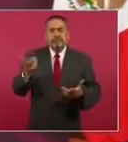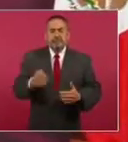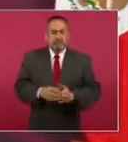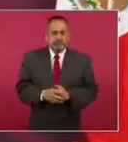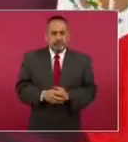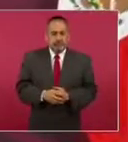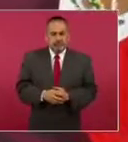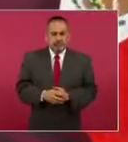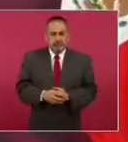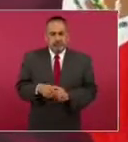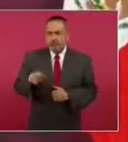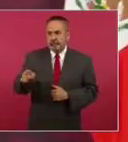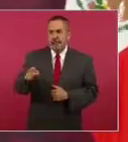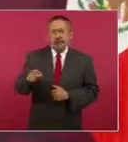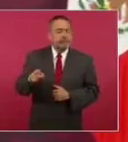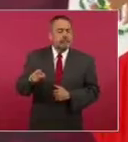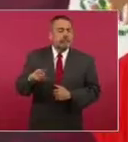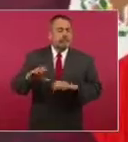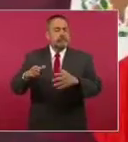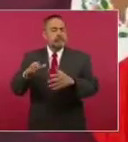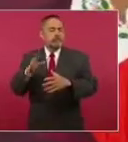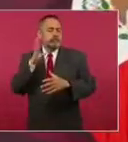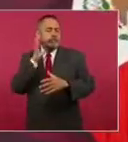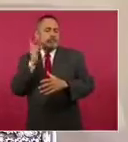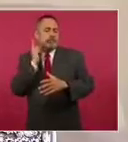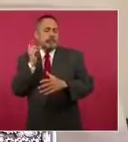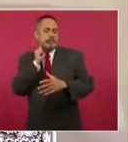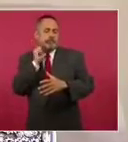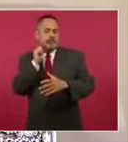y el Congreso haga algo